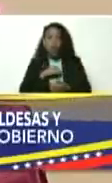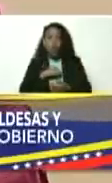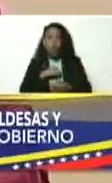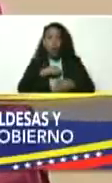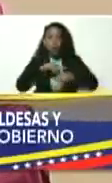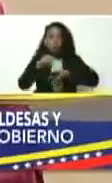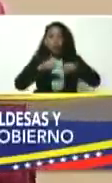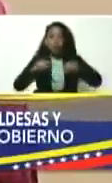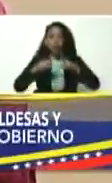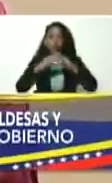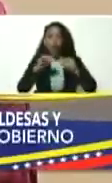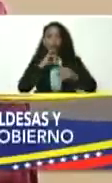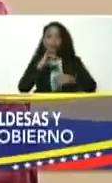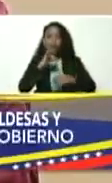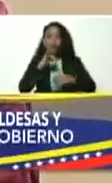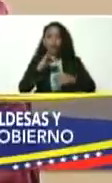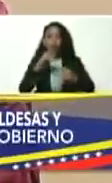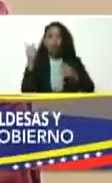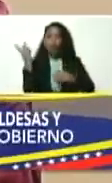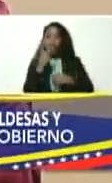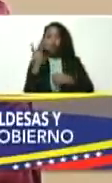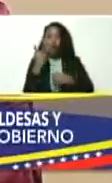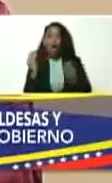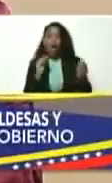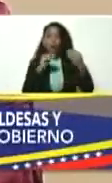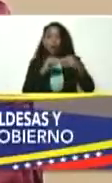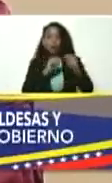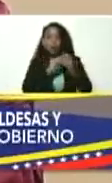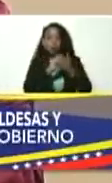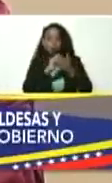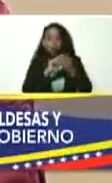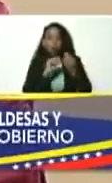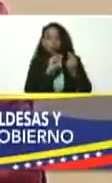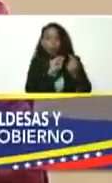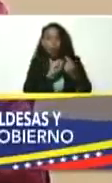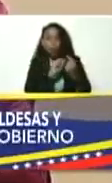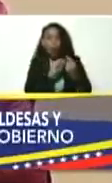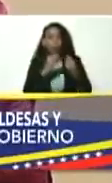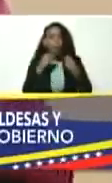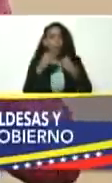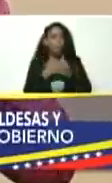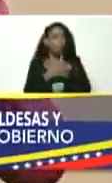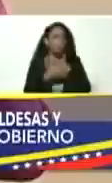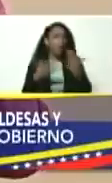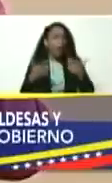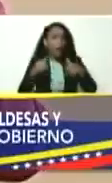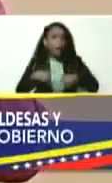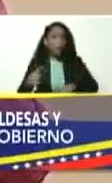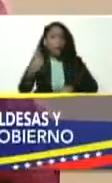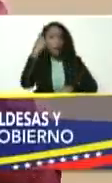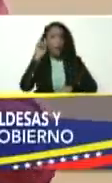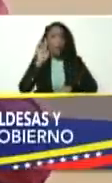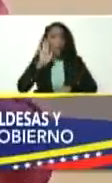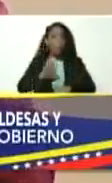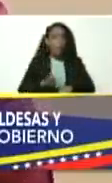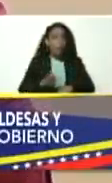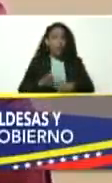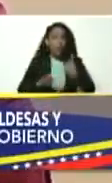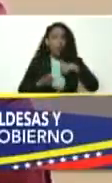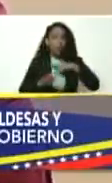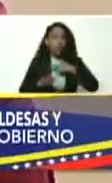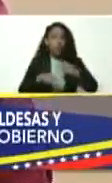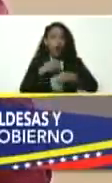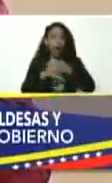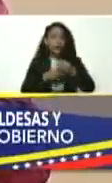los detalles todos los detalles de la seguridad para que este primer paso que vamos a dar